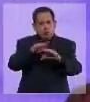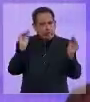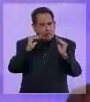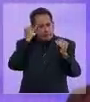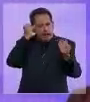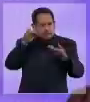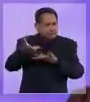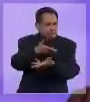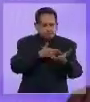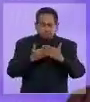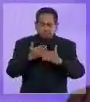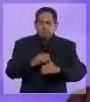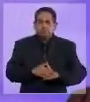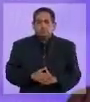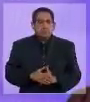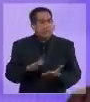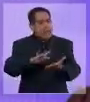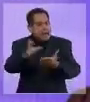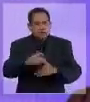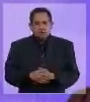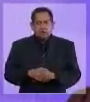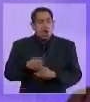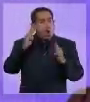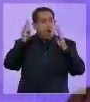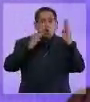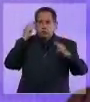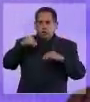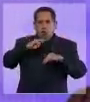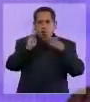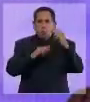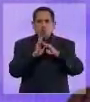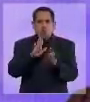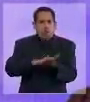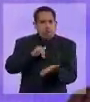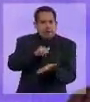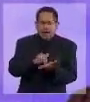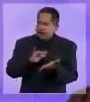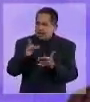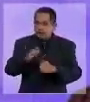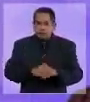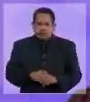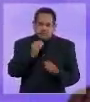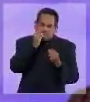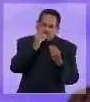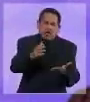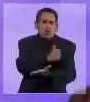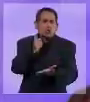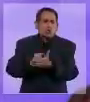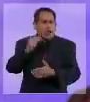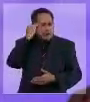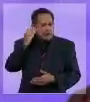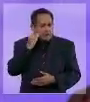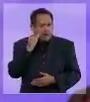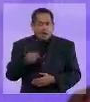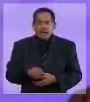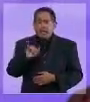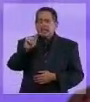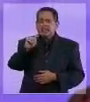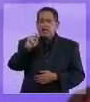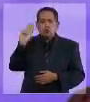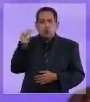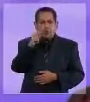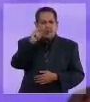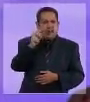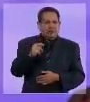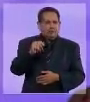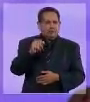ideas. Gracias de nueva cuenta al Museo del Mundo Maya, gracias a la extraordinaria ciudad de Mérida, al ITESO y a la Universidad Veracruzana